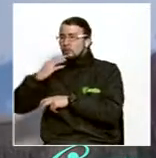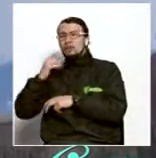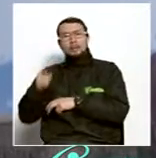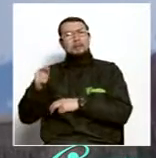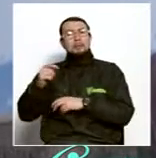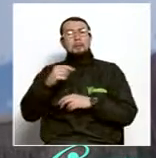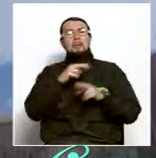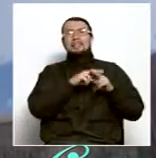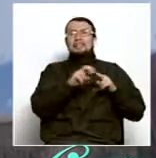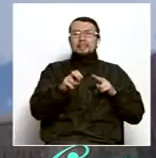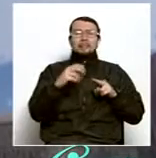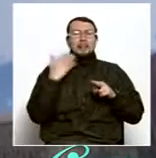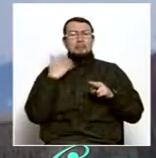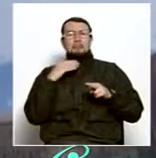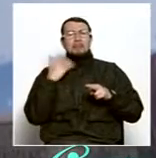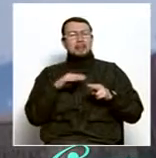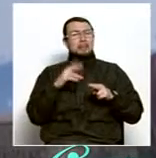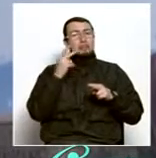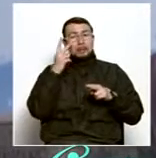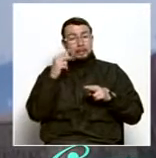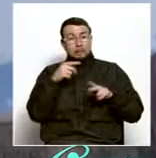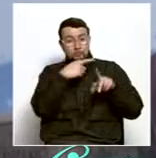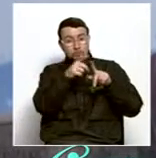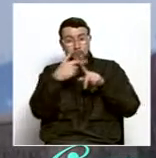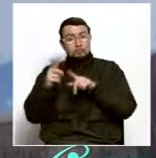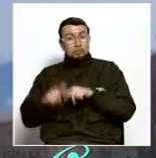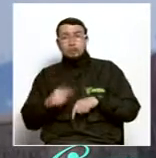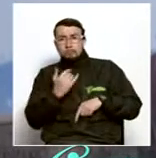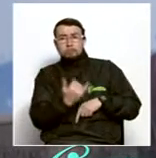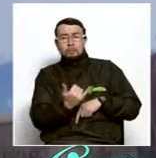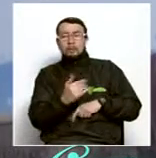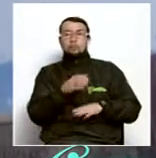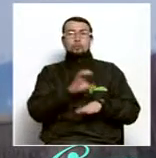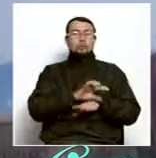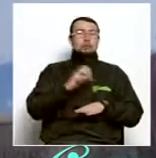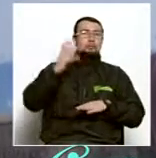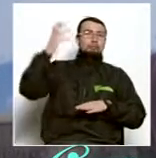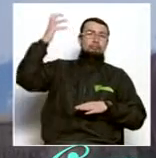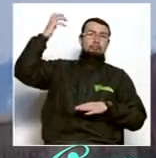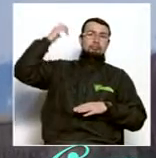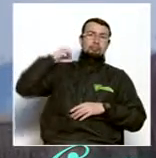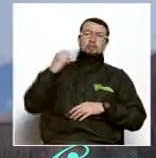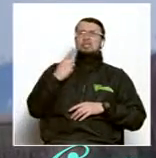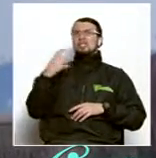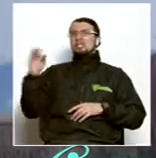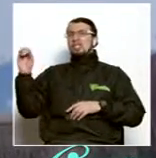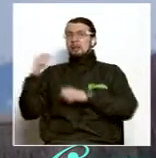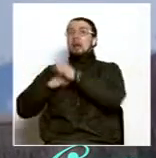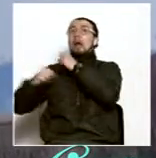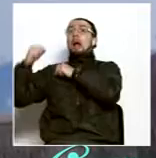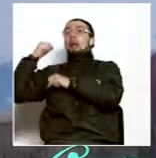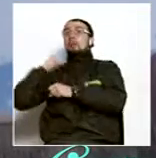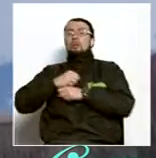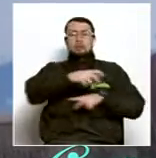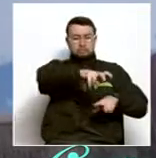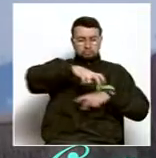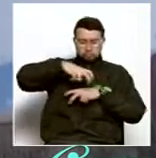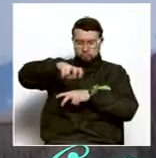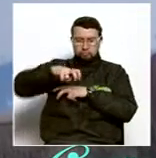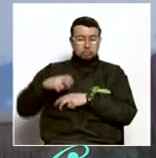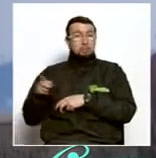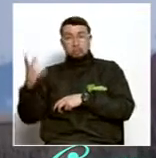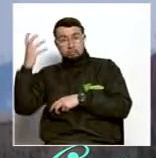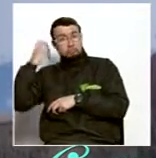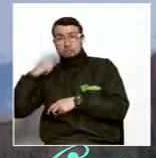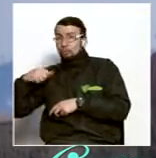andinas, Manizales, Armenia, Pereira, fueron ciudades que se gestaron hace 100 y más años y en ese entonces no existían los